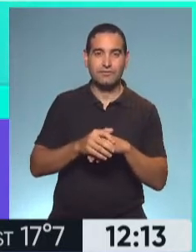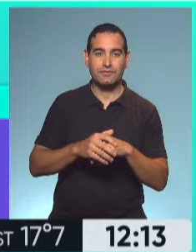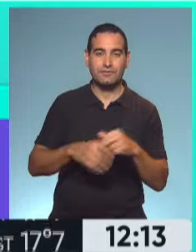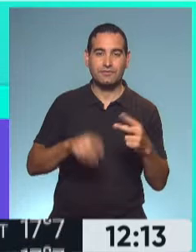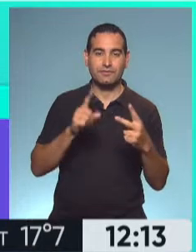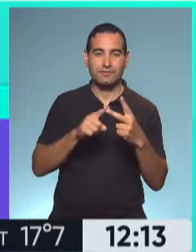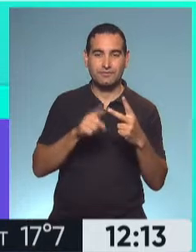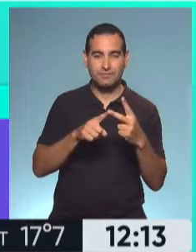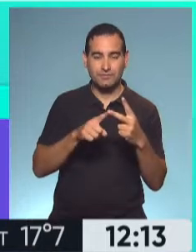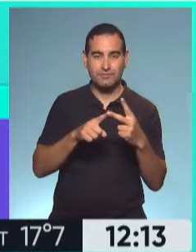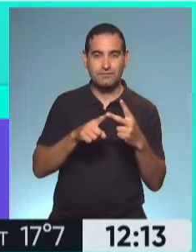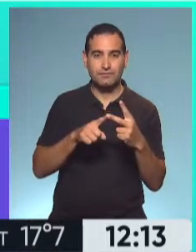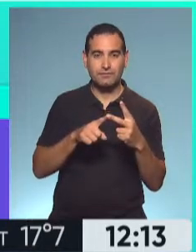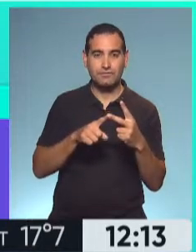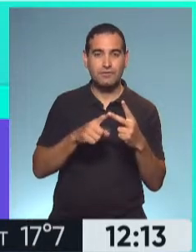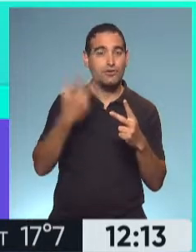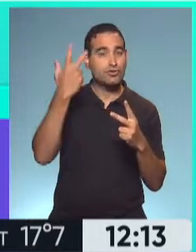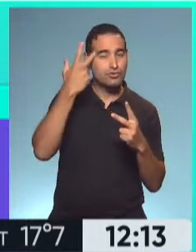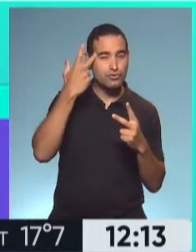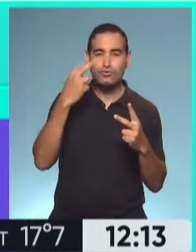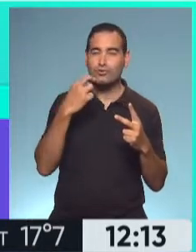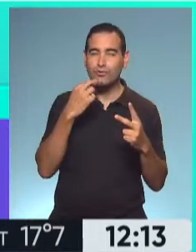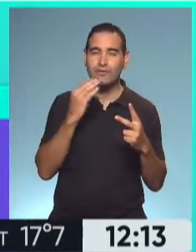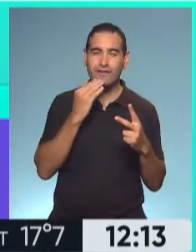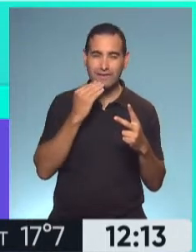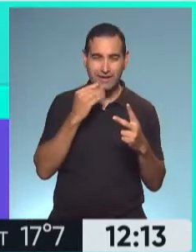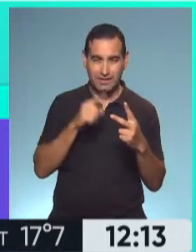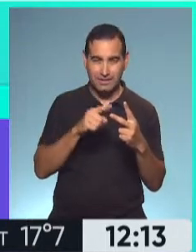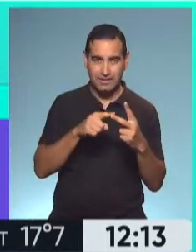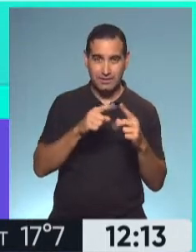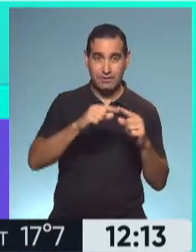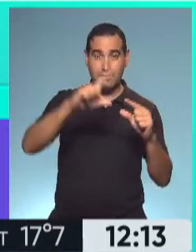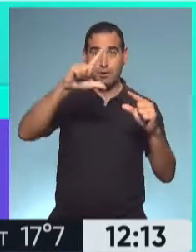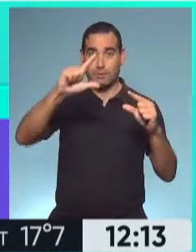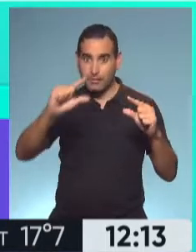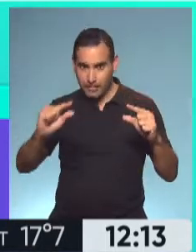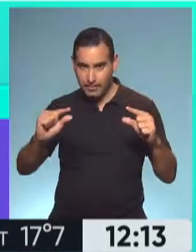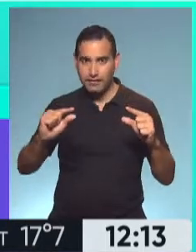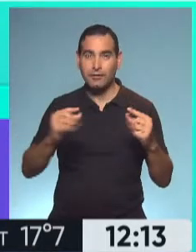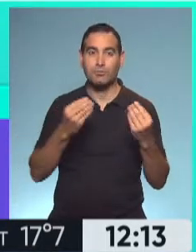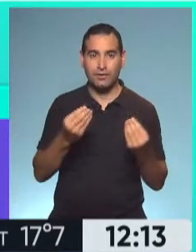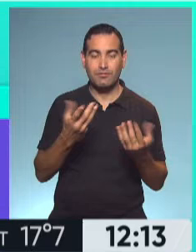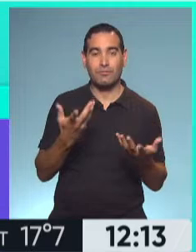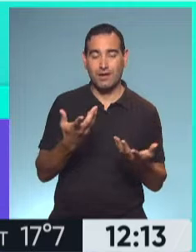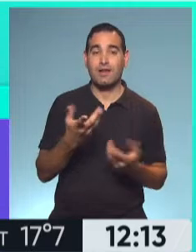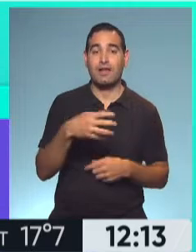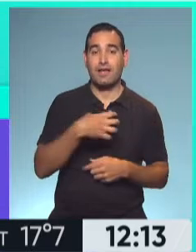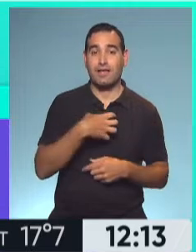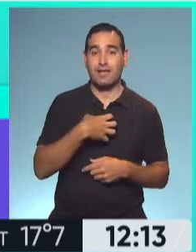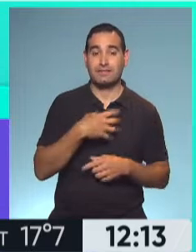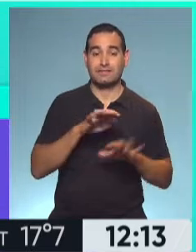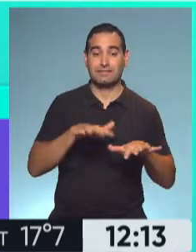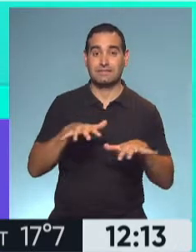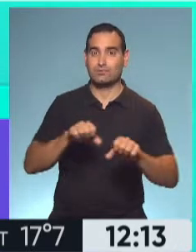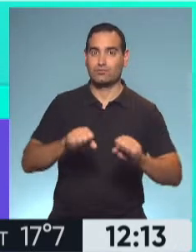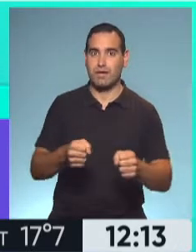segundo quiebre que se produce alrededor del 18-19 de abril, posterior a la incorporación de la suspensión de la presencialidad escolar, en